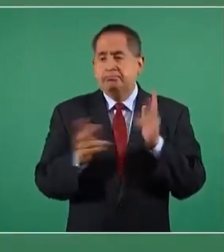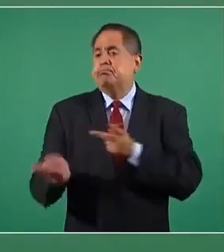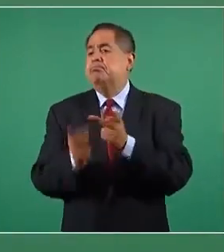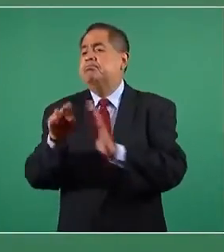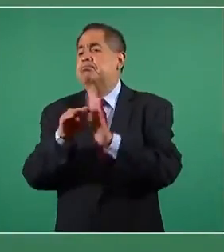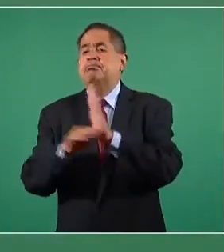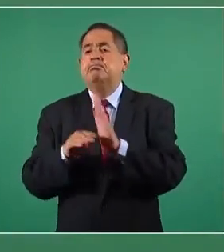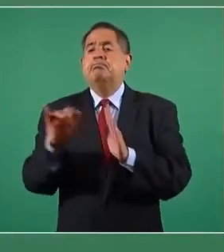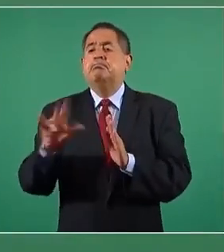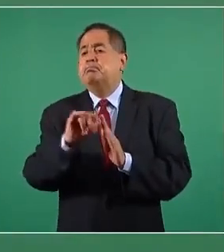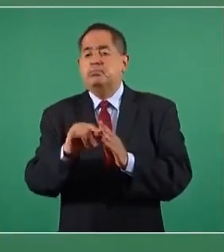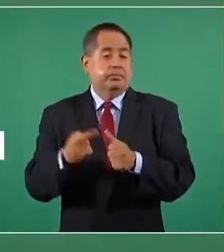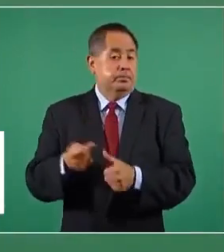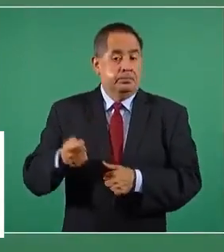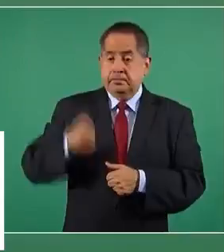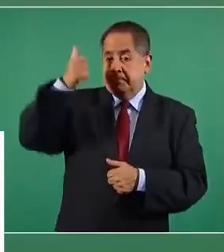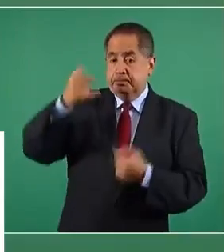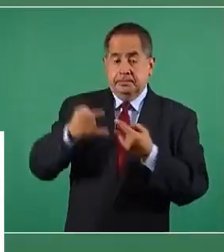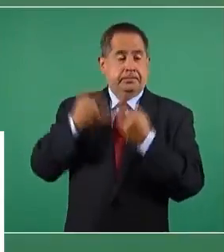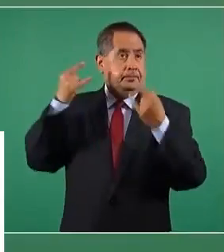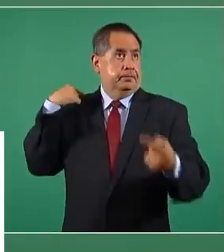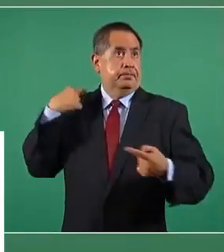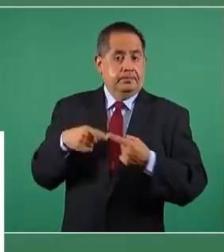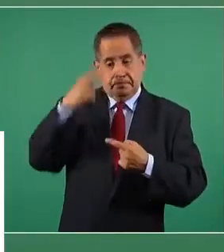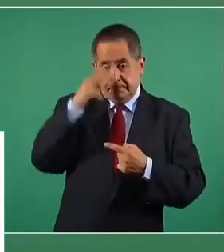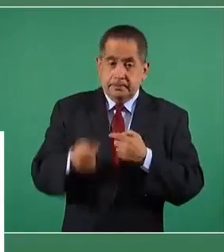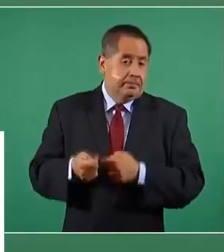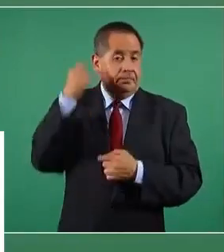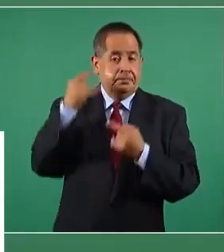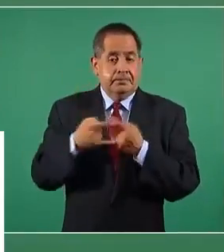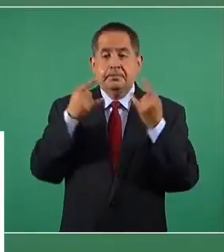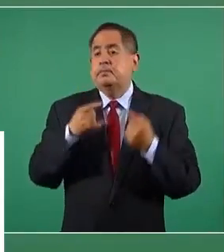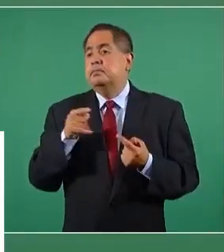por primera vez en la historia de México.